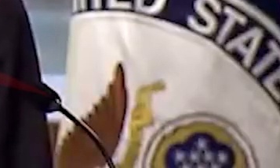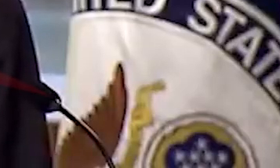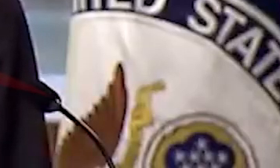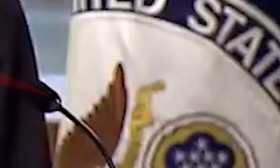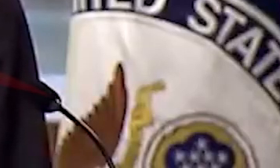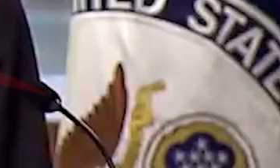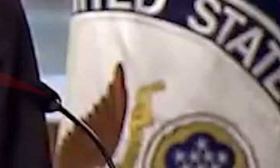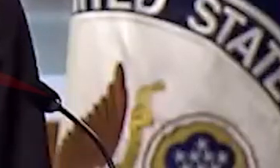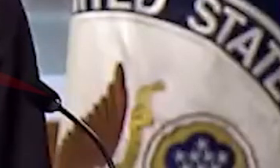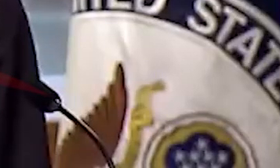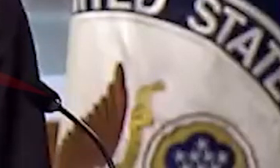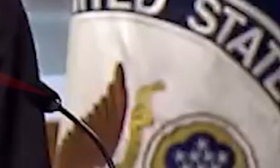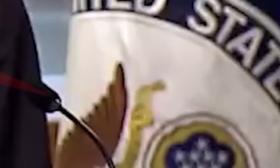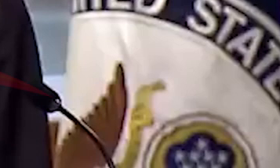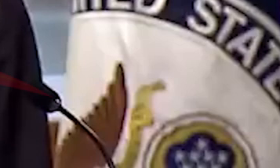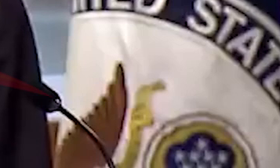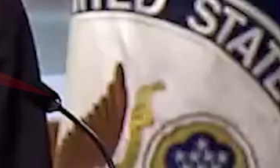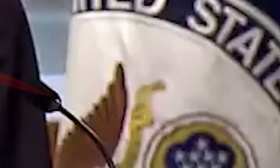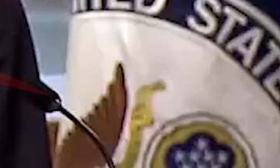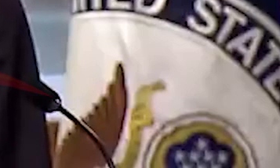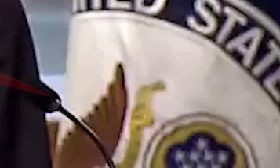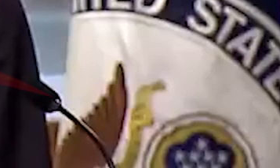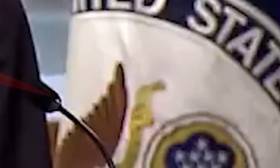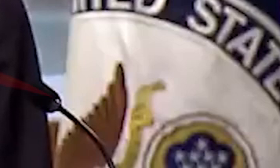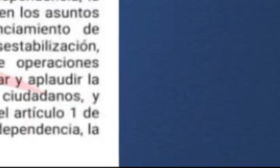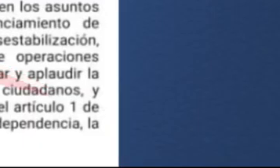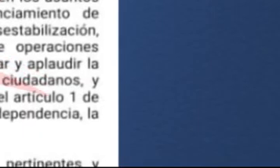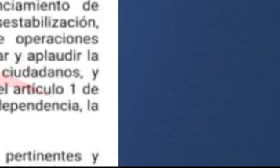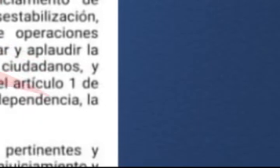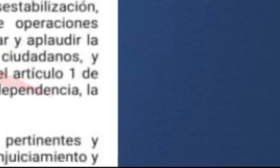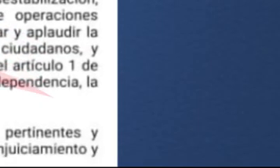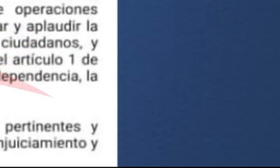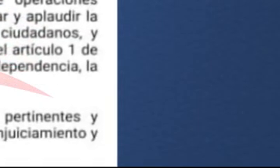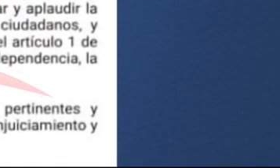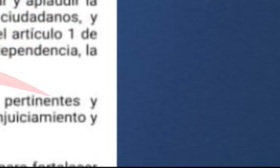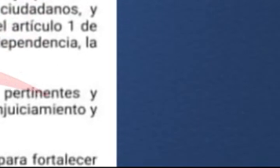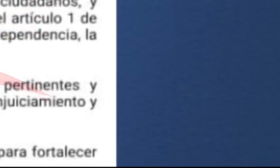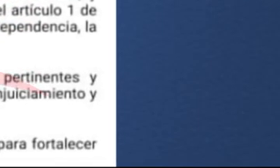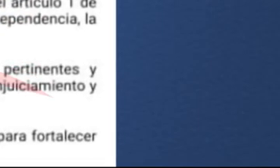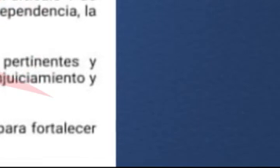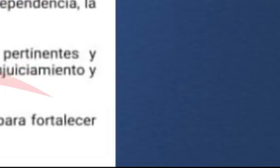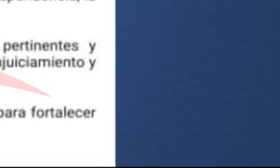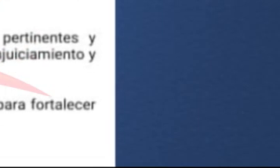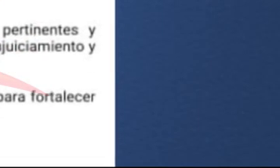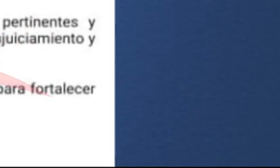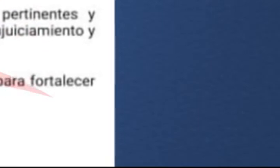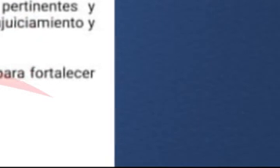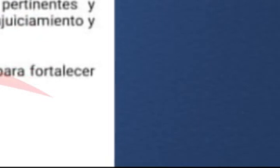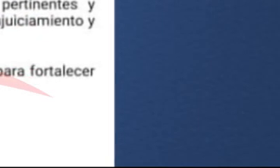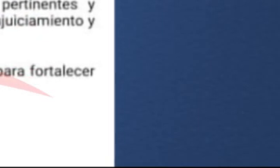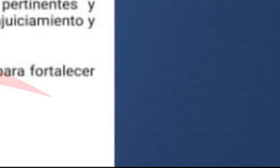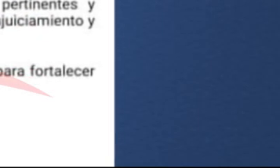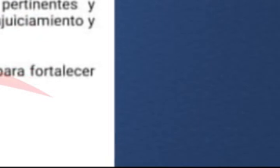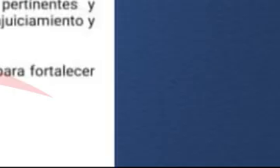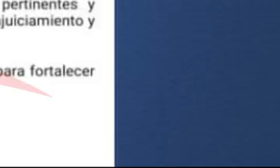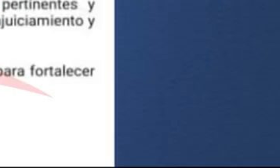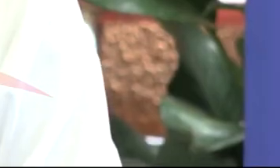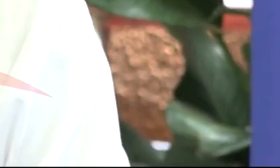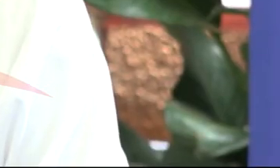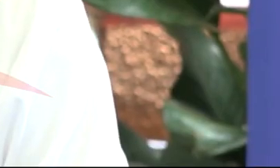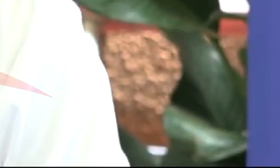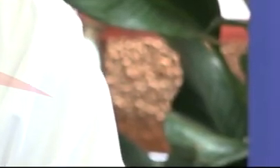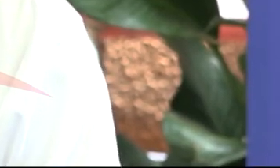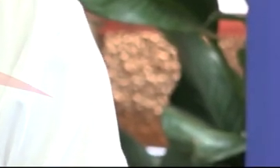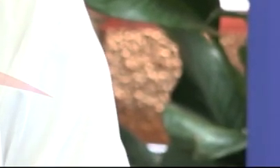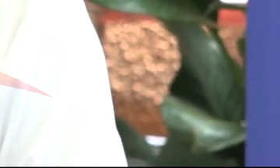acciones de Estados Unidos contra el gobierno de Nicaragua. Asimismo, respaldan las actuaciones del Ministerio